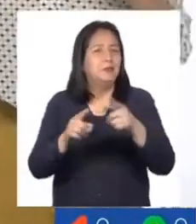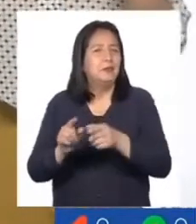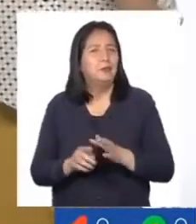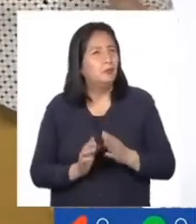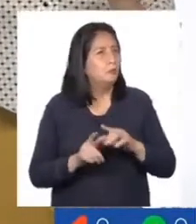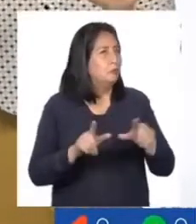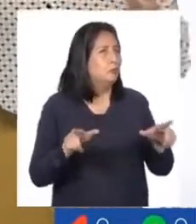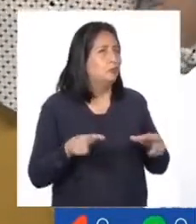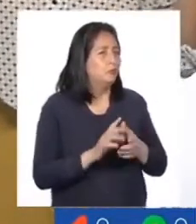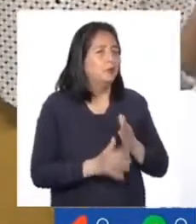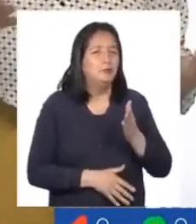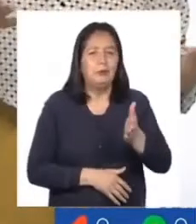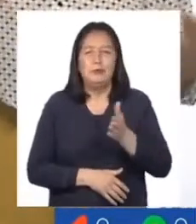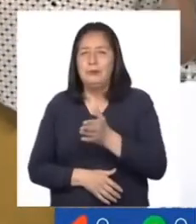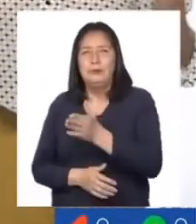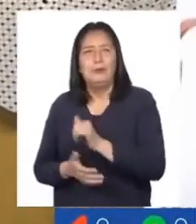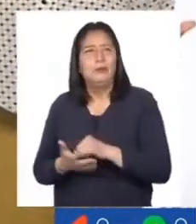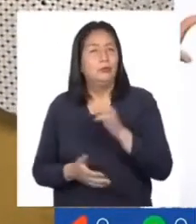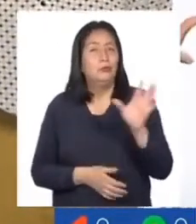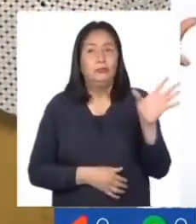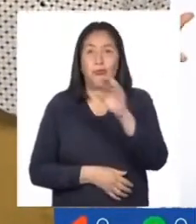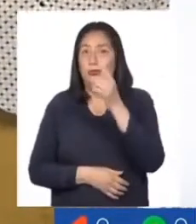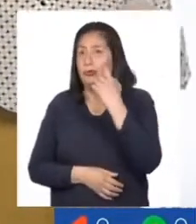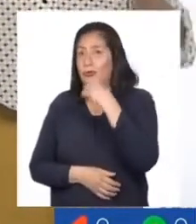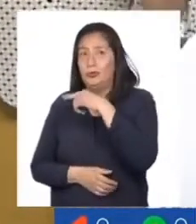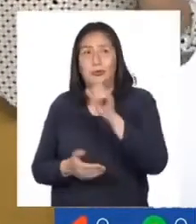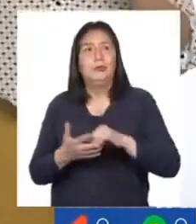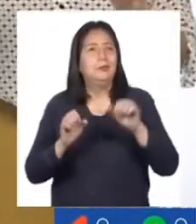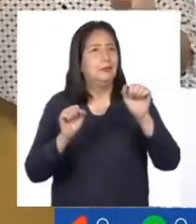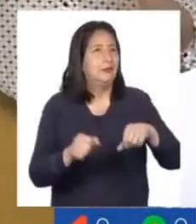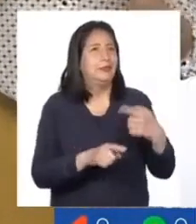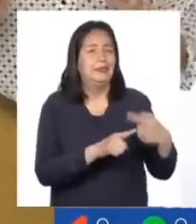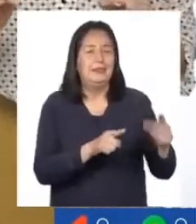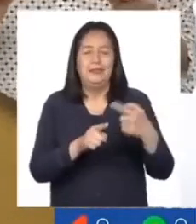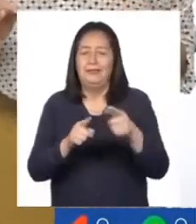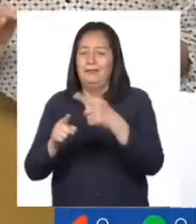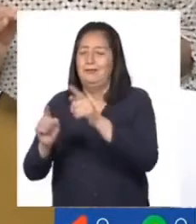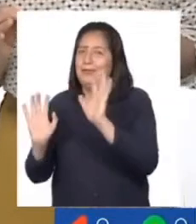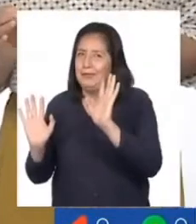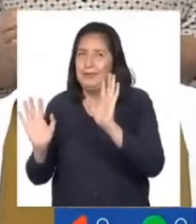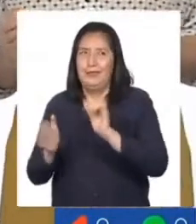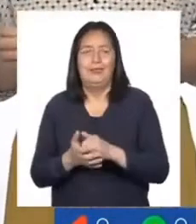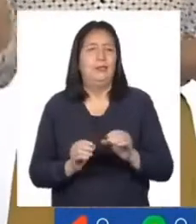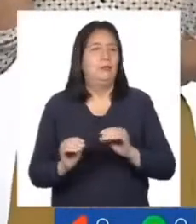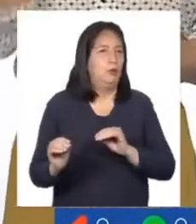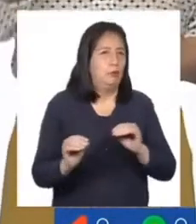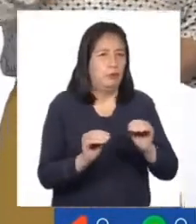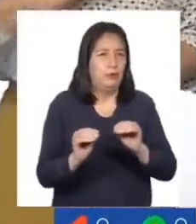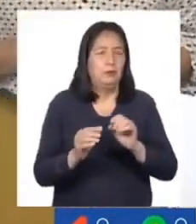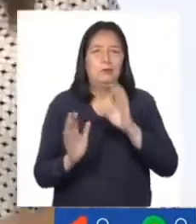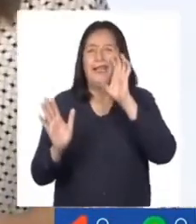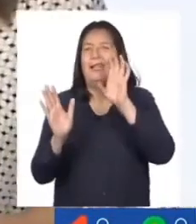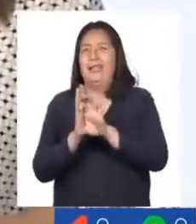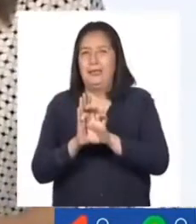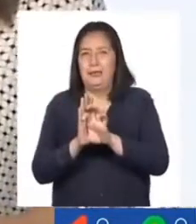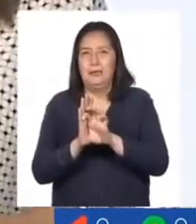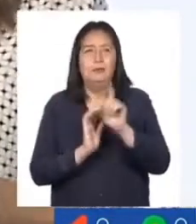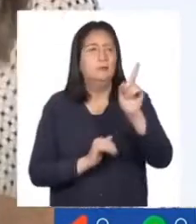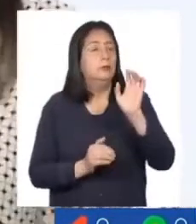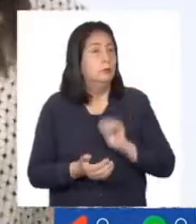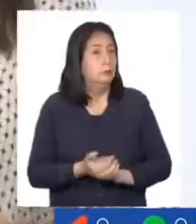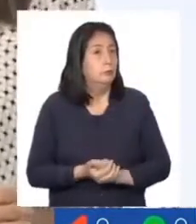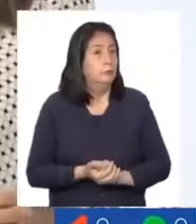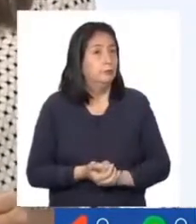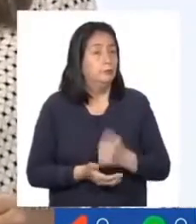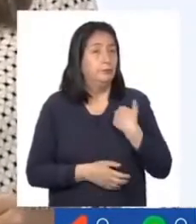direcciones. Para ello, todas y todos realizamos diferentes tipos de desplazamientos. Por ejemplo, el